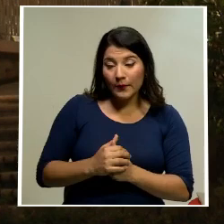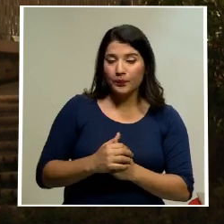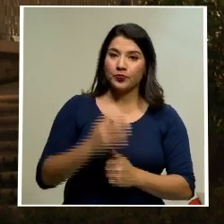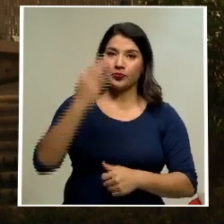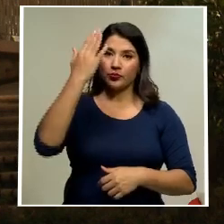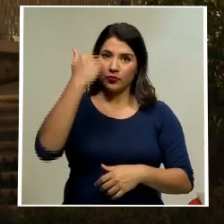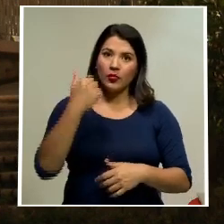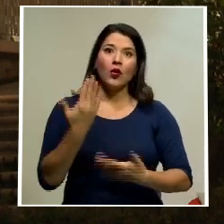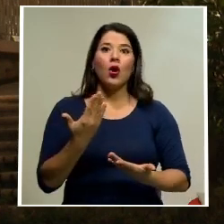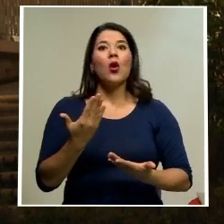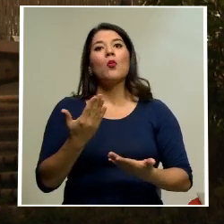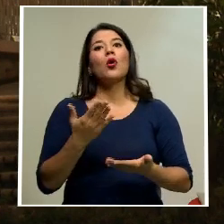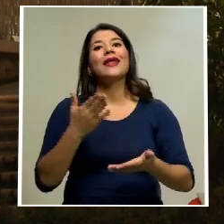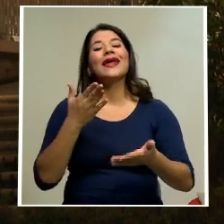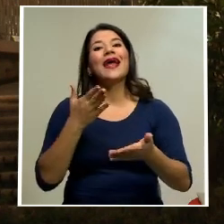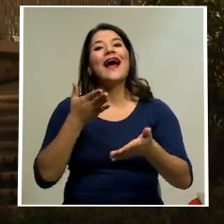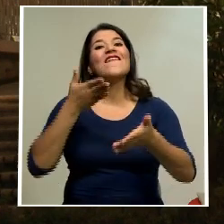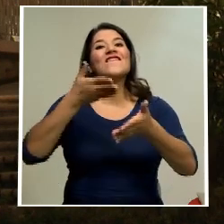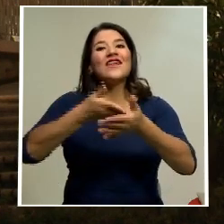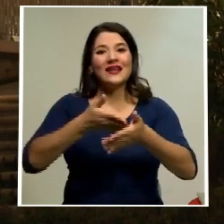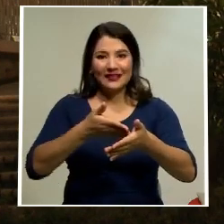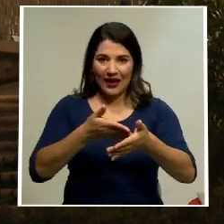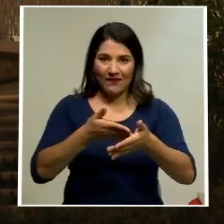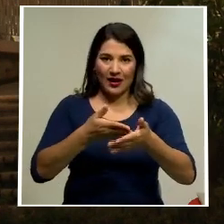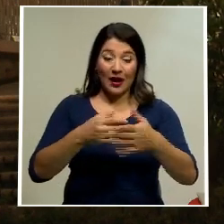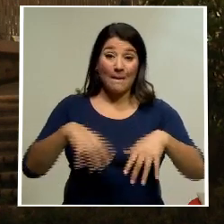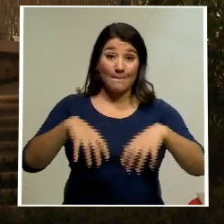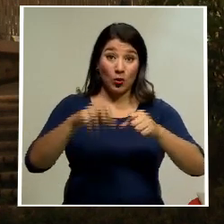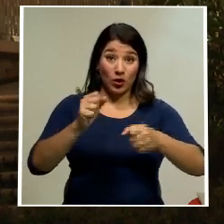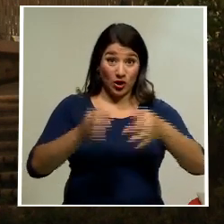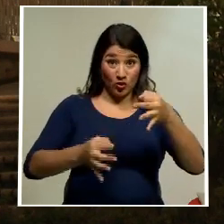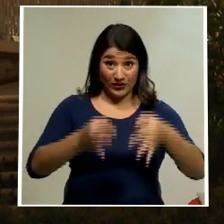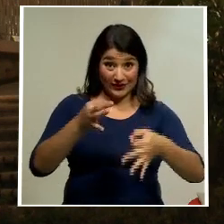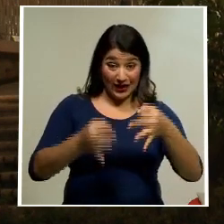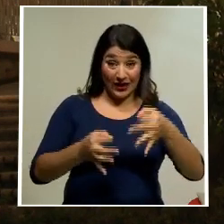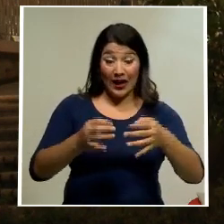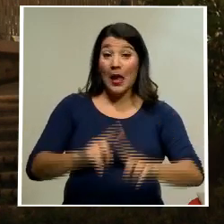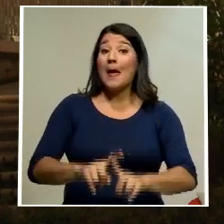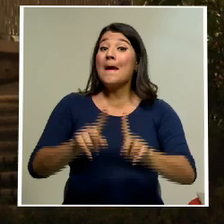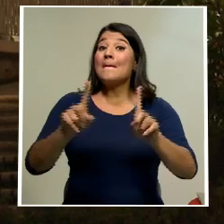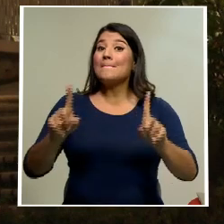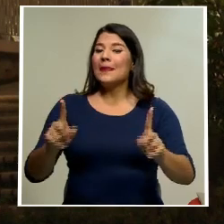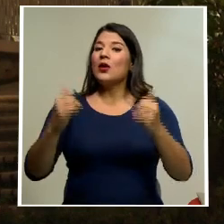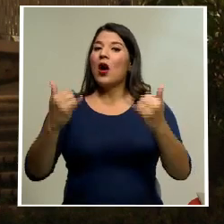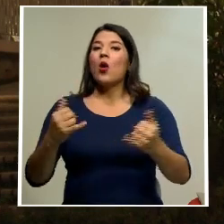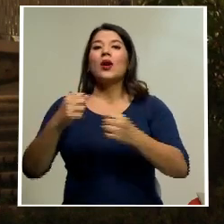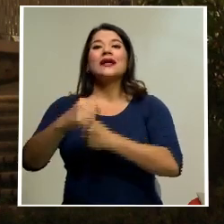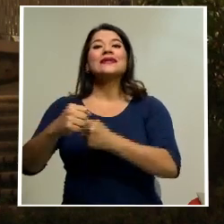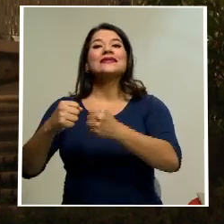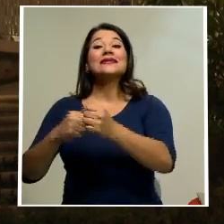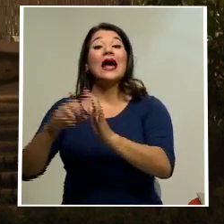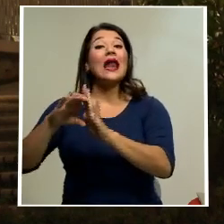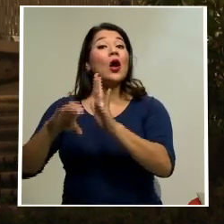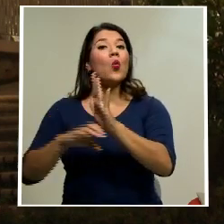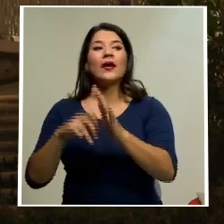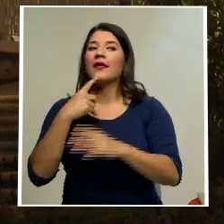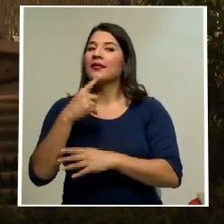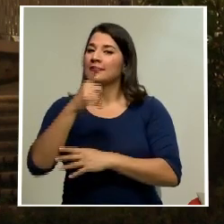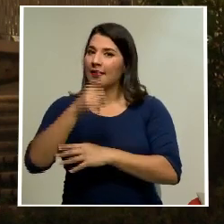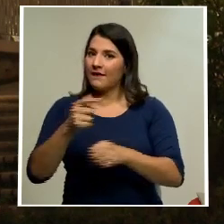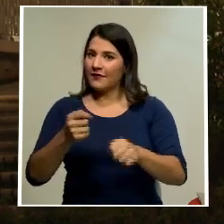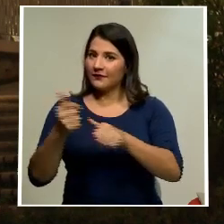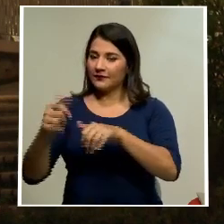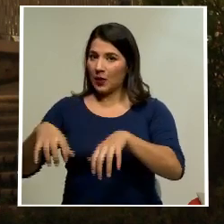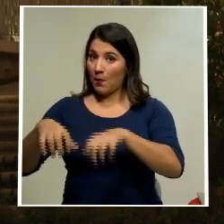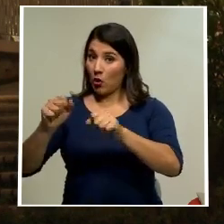facultades del Poder Judicial. Ahora que la Sala pues indicó que esta parte era inconstitucional, se genera la duda si